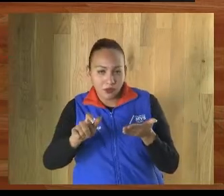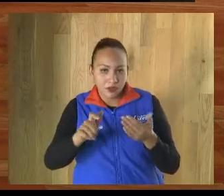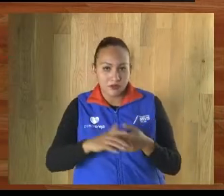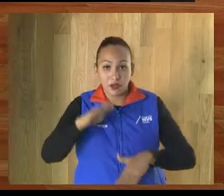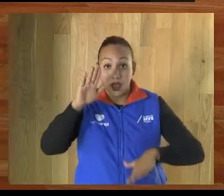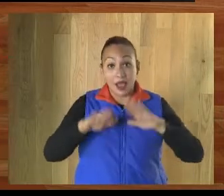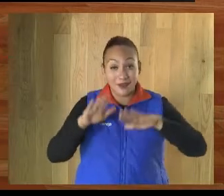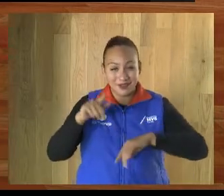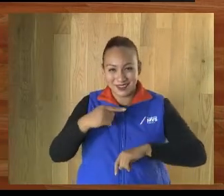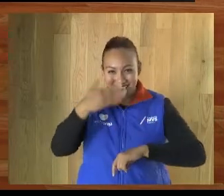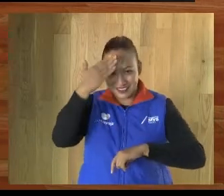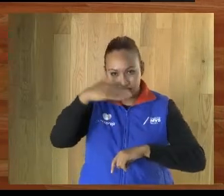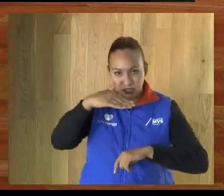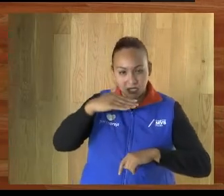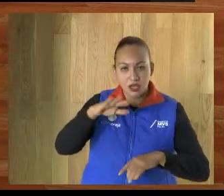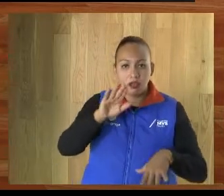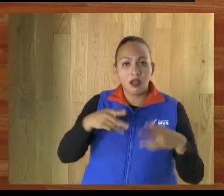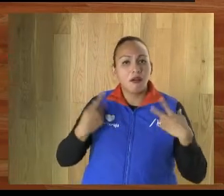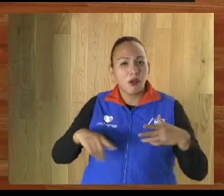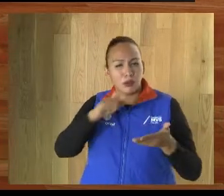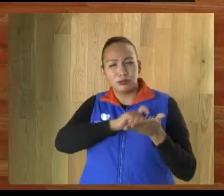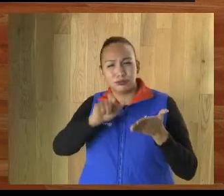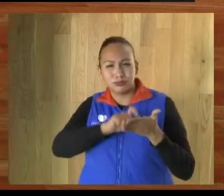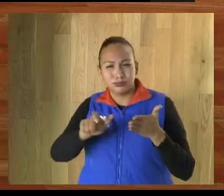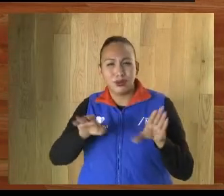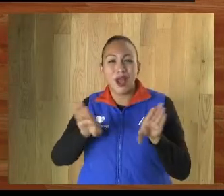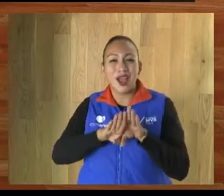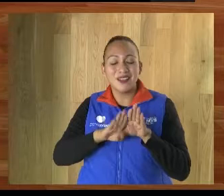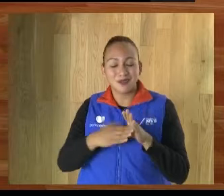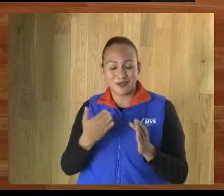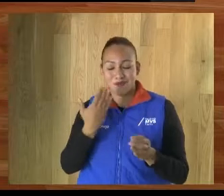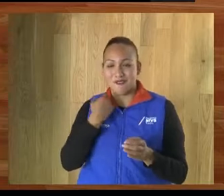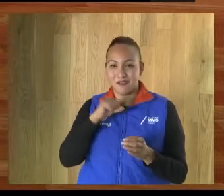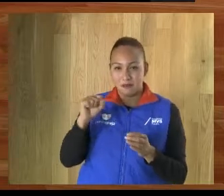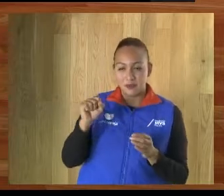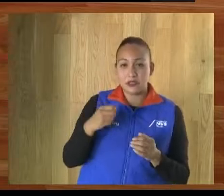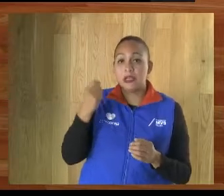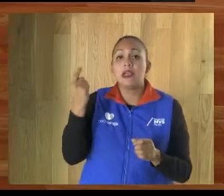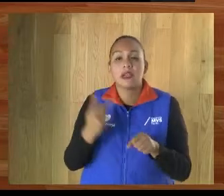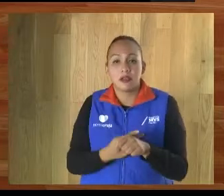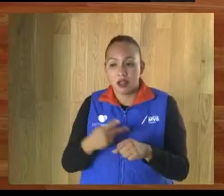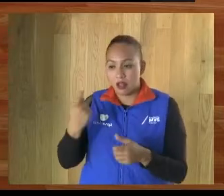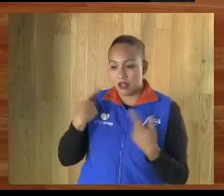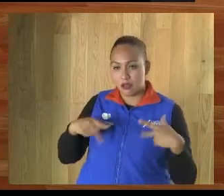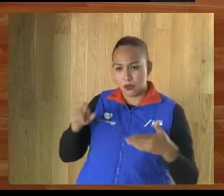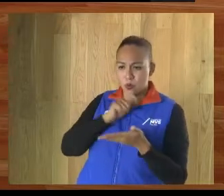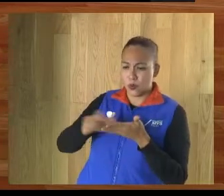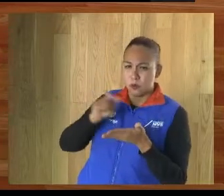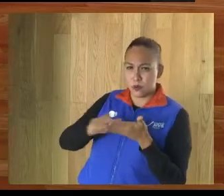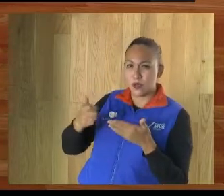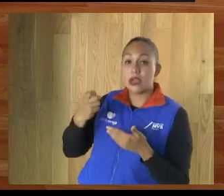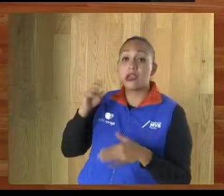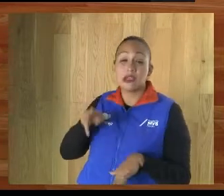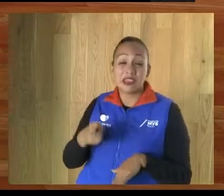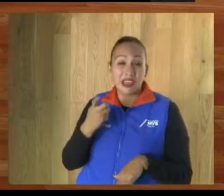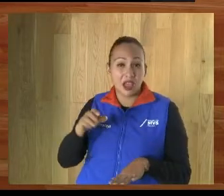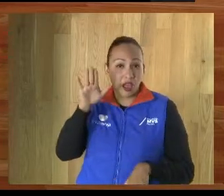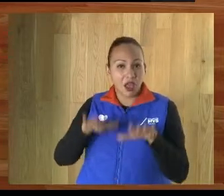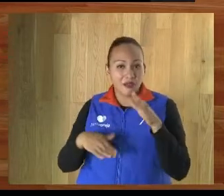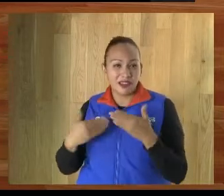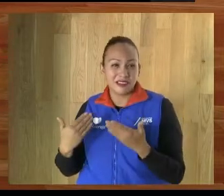megatendencias que estábamos viendo antes, y todo esto hace que la organización se vea convulsionada y se vea afectada en cómo